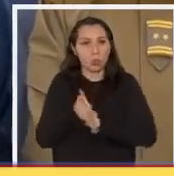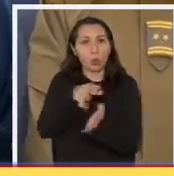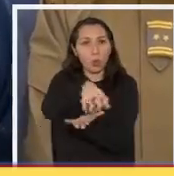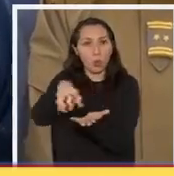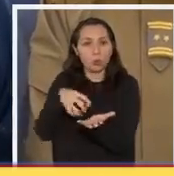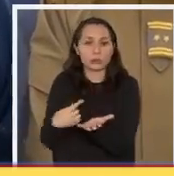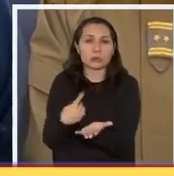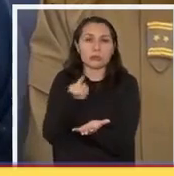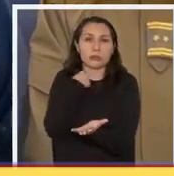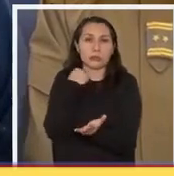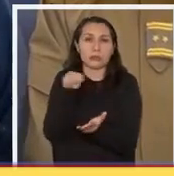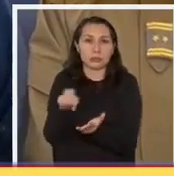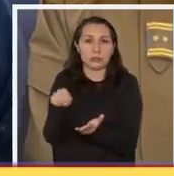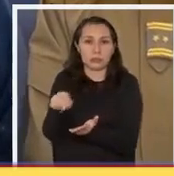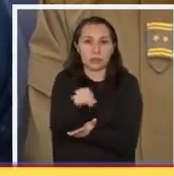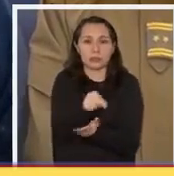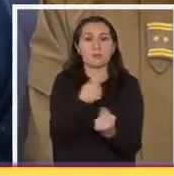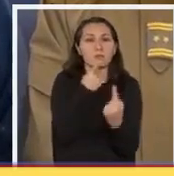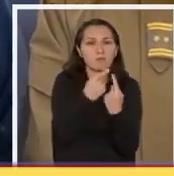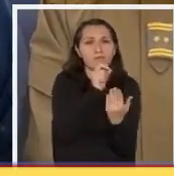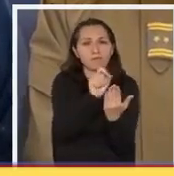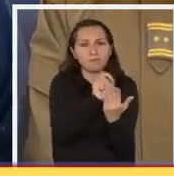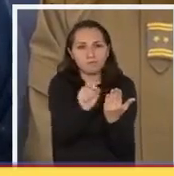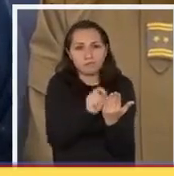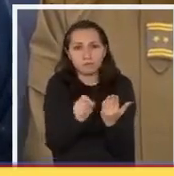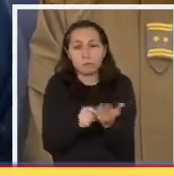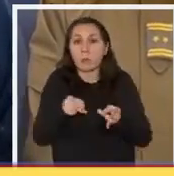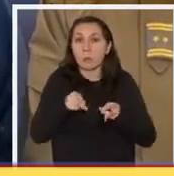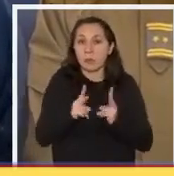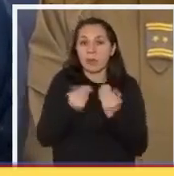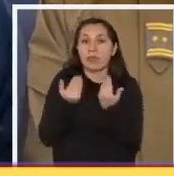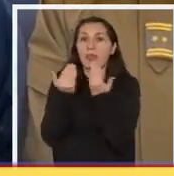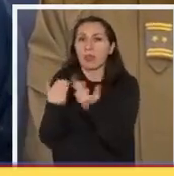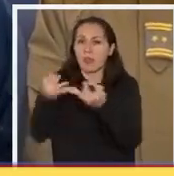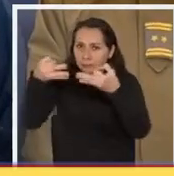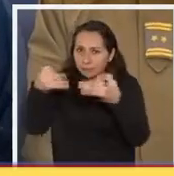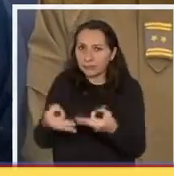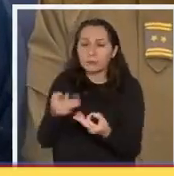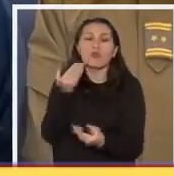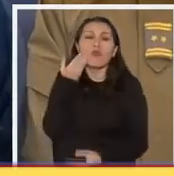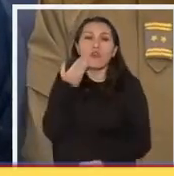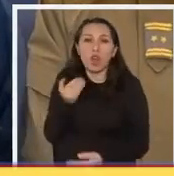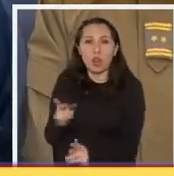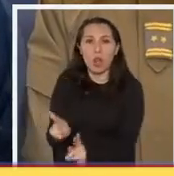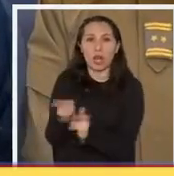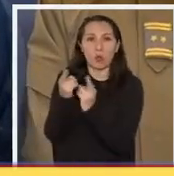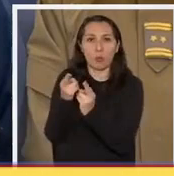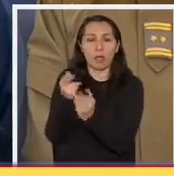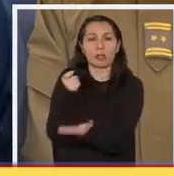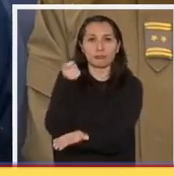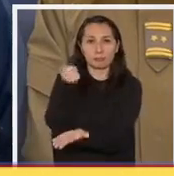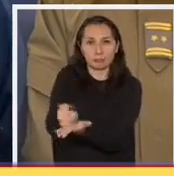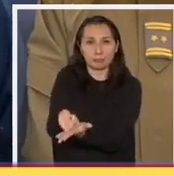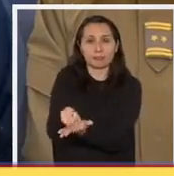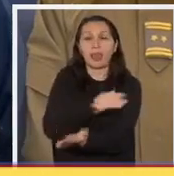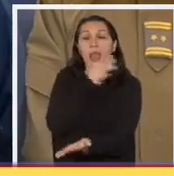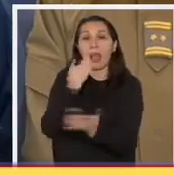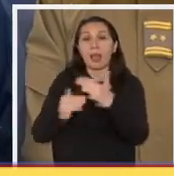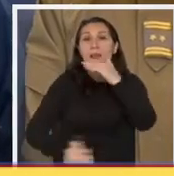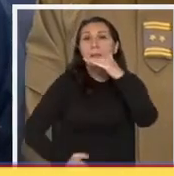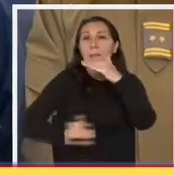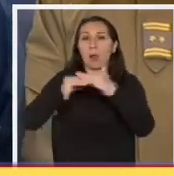comunas afectadas, que va a permitir la entrega efectiva de un bono de recuperación de